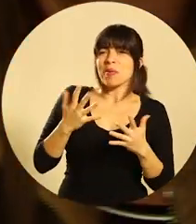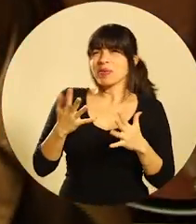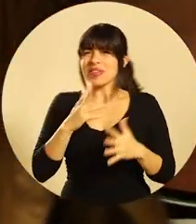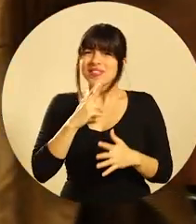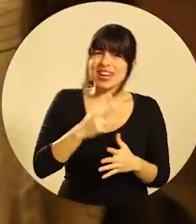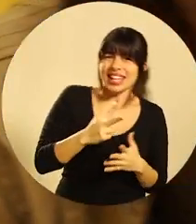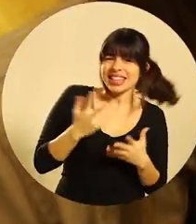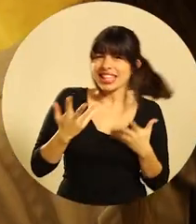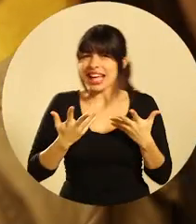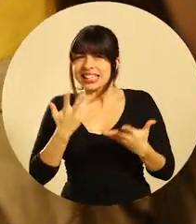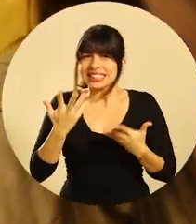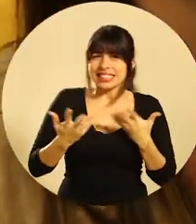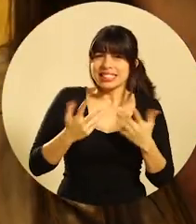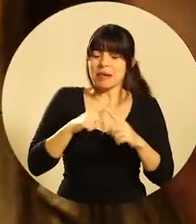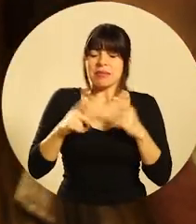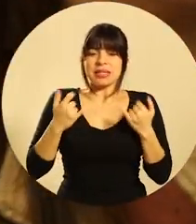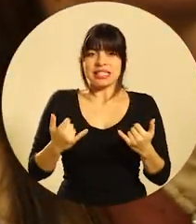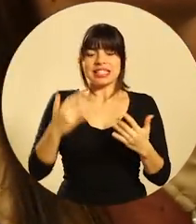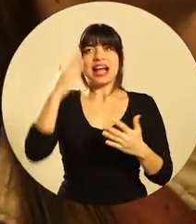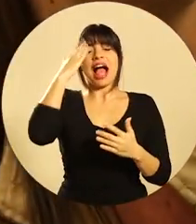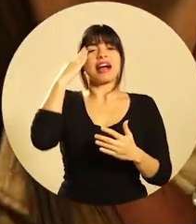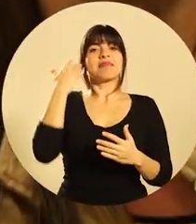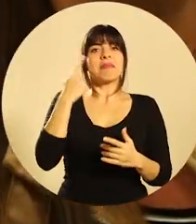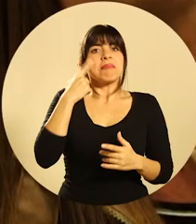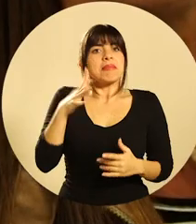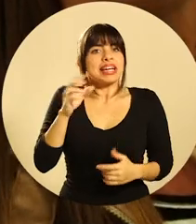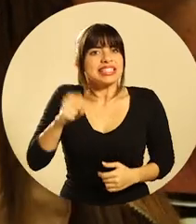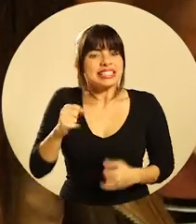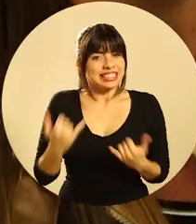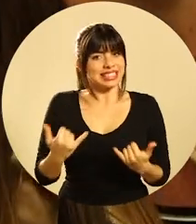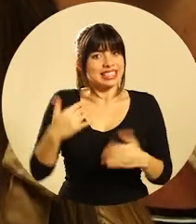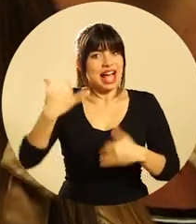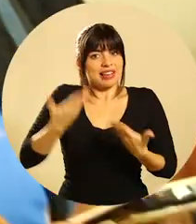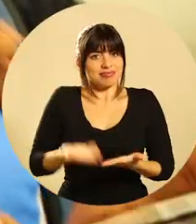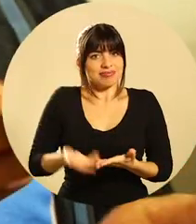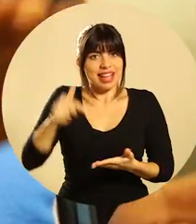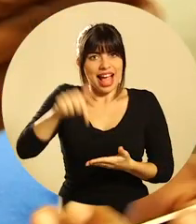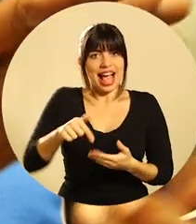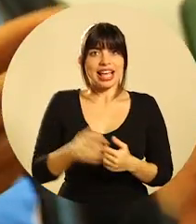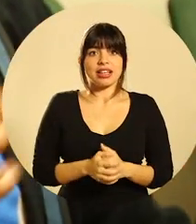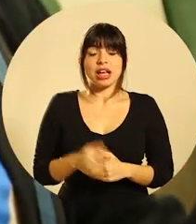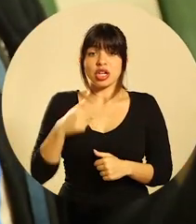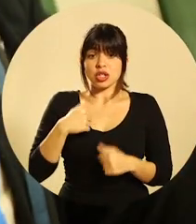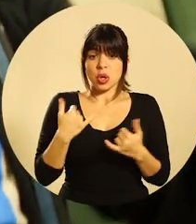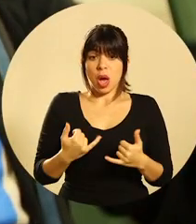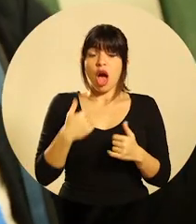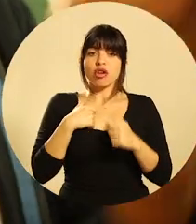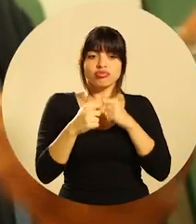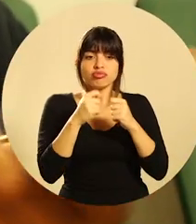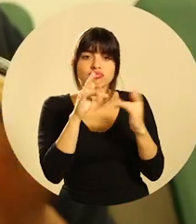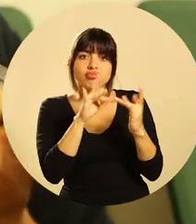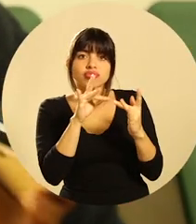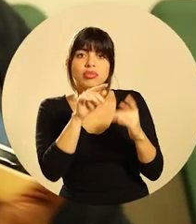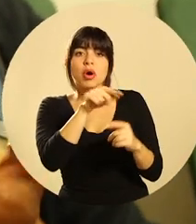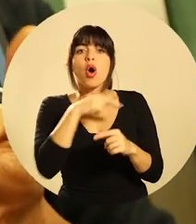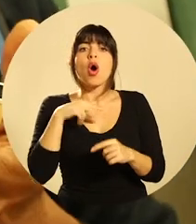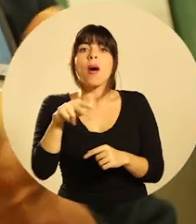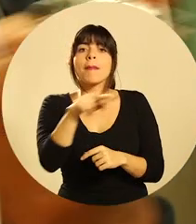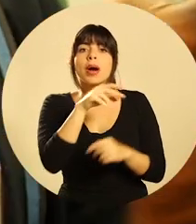poco así, será verdad, otra vez, pero bueno, ya parece que sí, ya estamos aquí. Ahora mismo me estoy comunicando con los compañeros míos